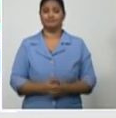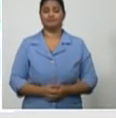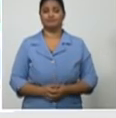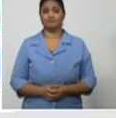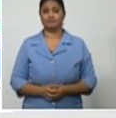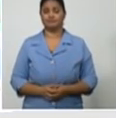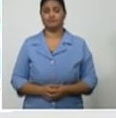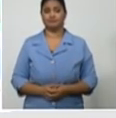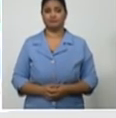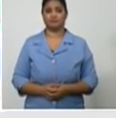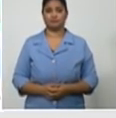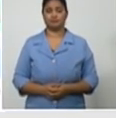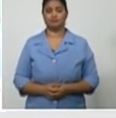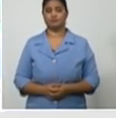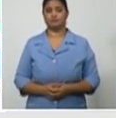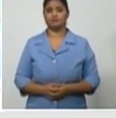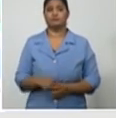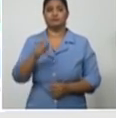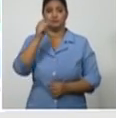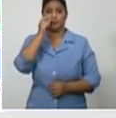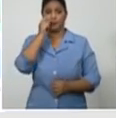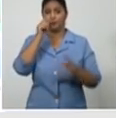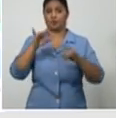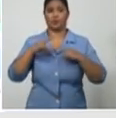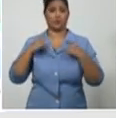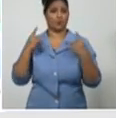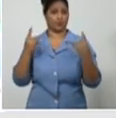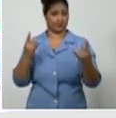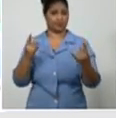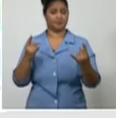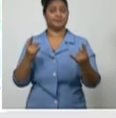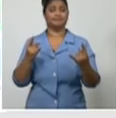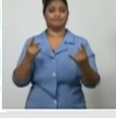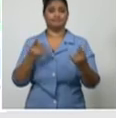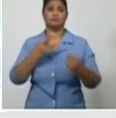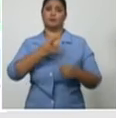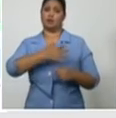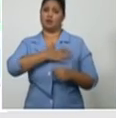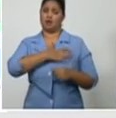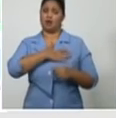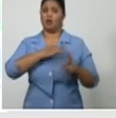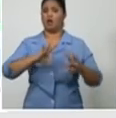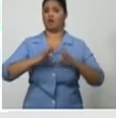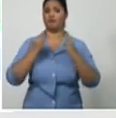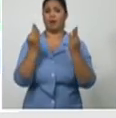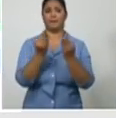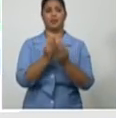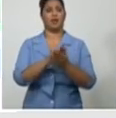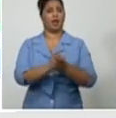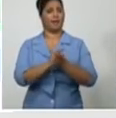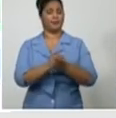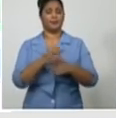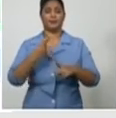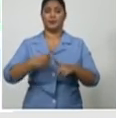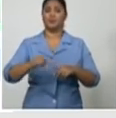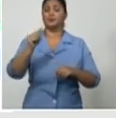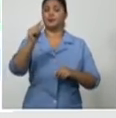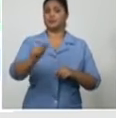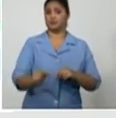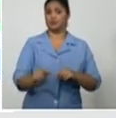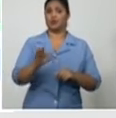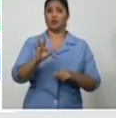ayer, fallece este paciente. Lamentamos mucho. Fallece un paciente de 89 años de